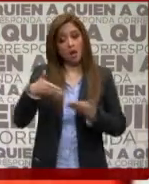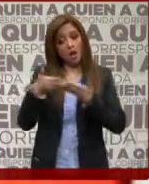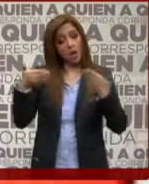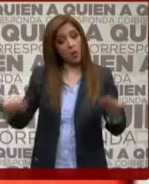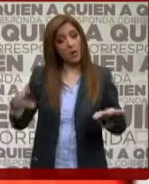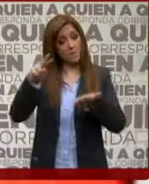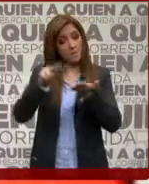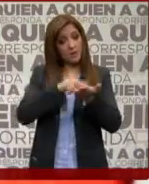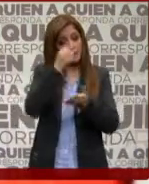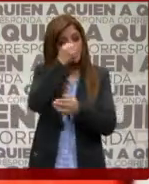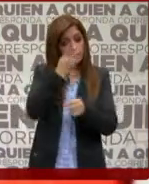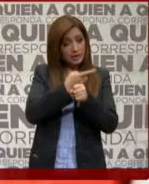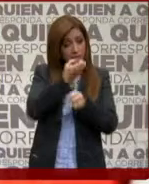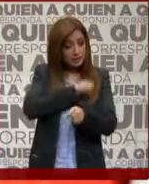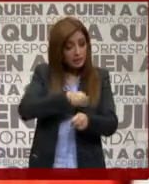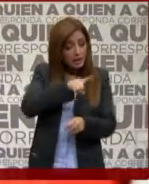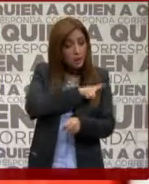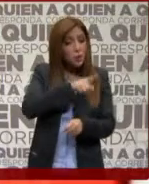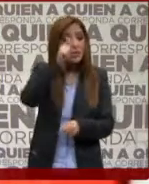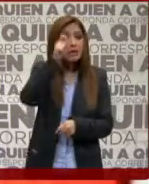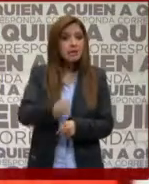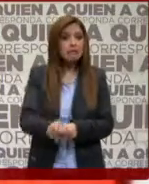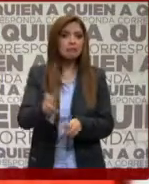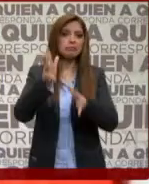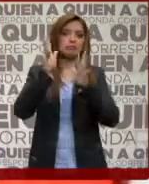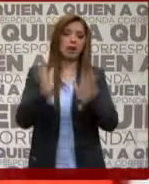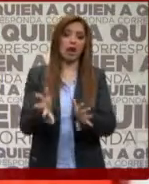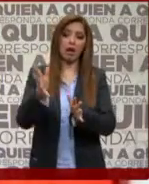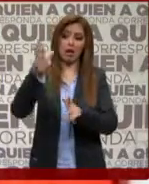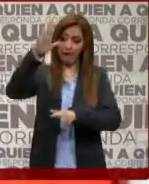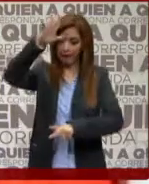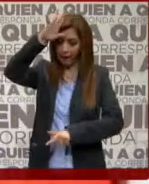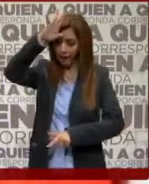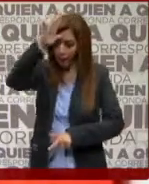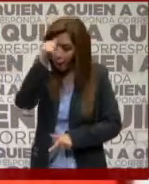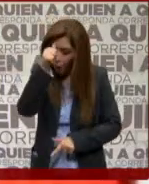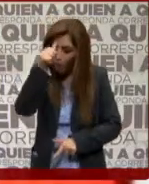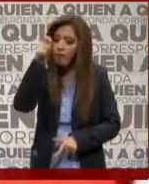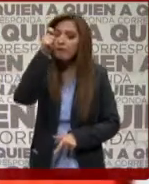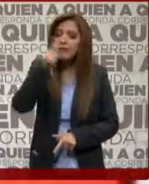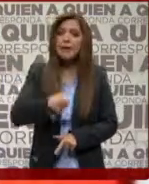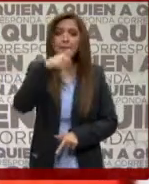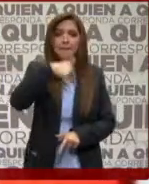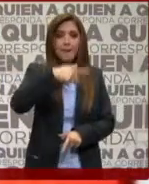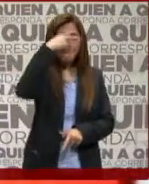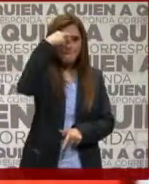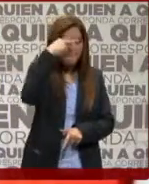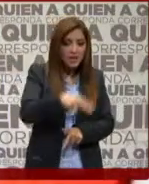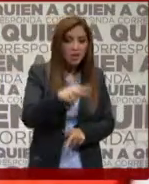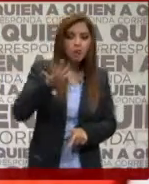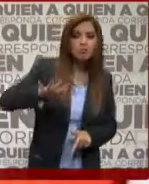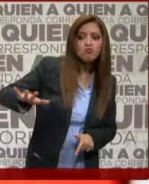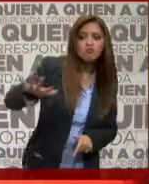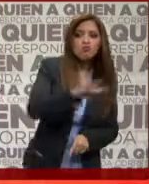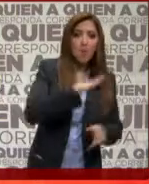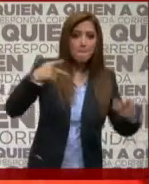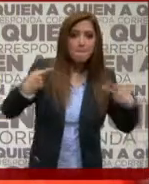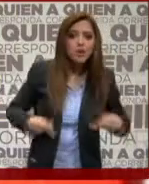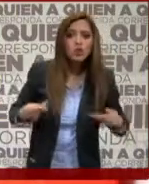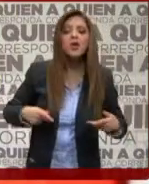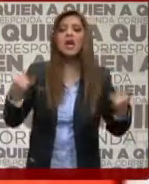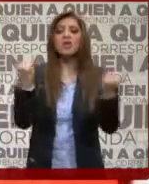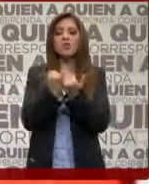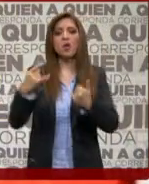salud de este convenio lo que estamos haciendo reforzando las capacidades que tienen méxico la sociedad mexicana el gobierno mexicano